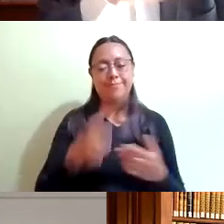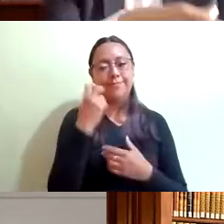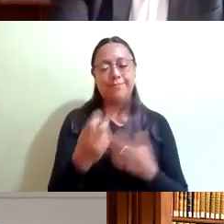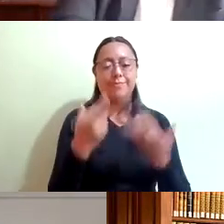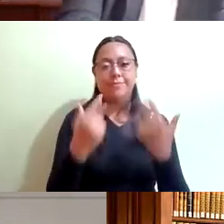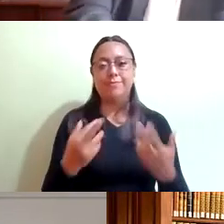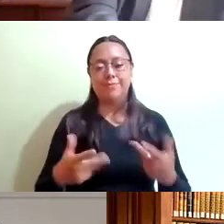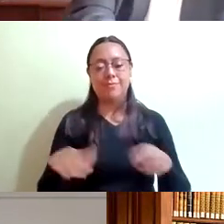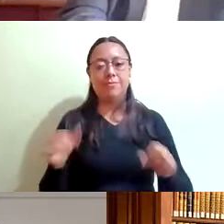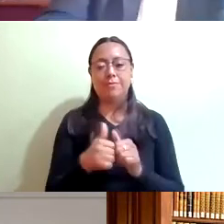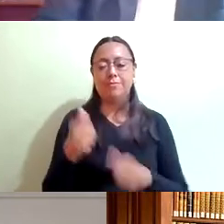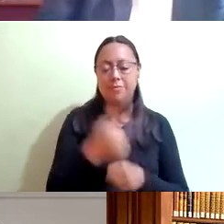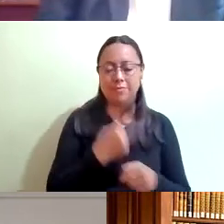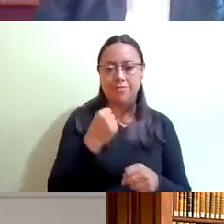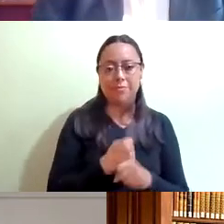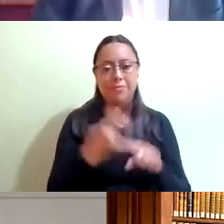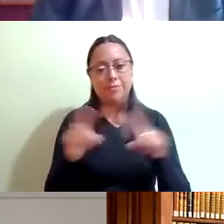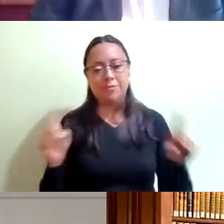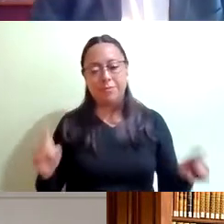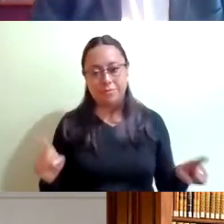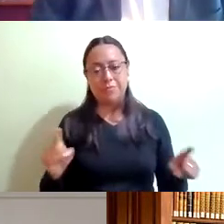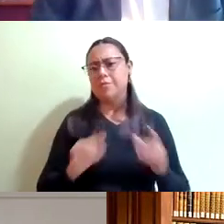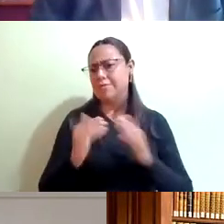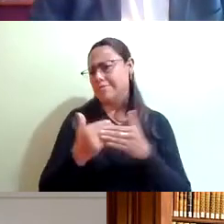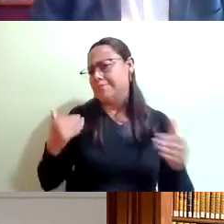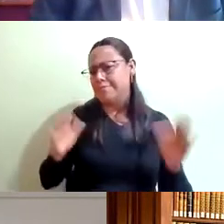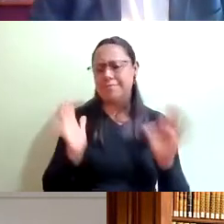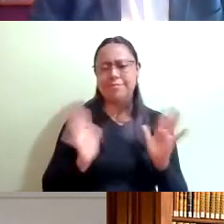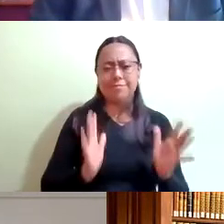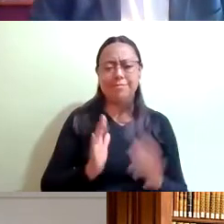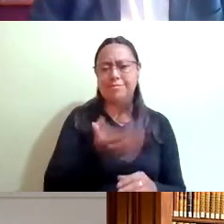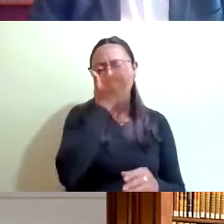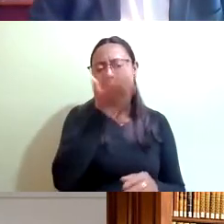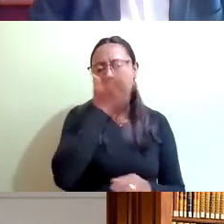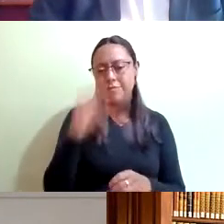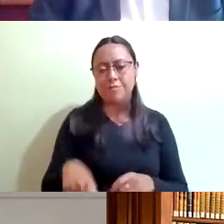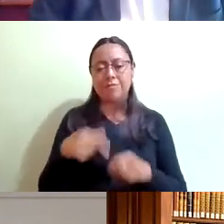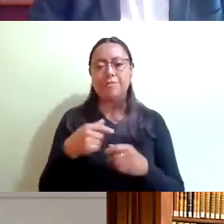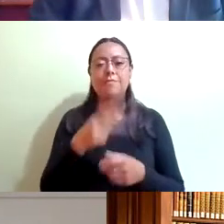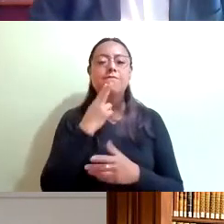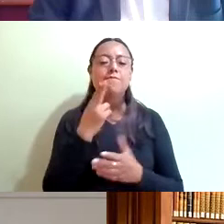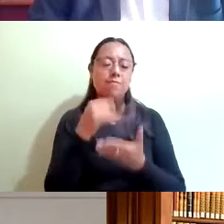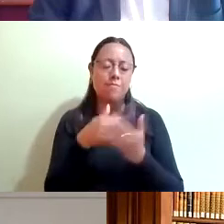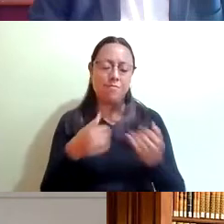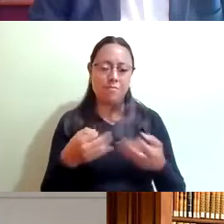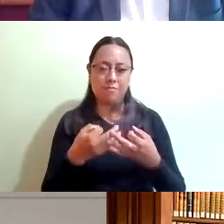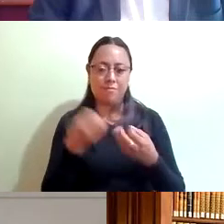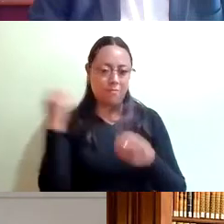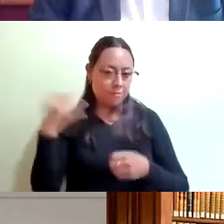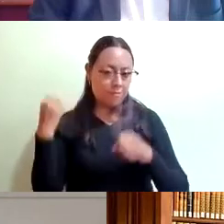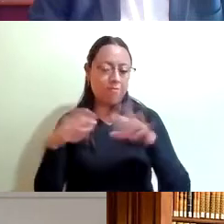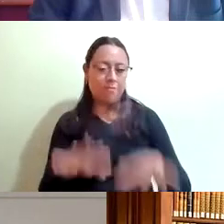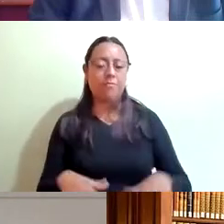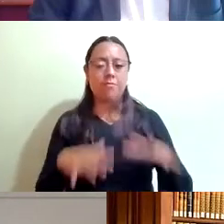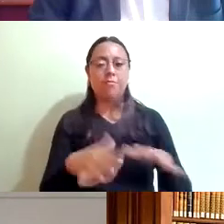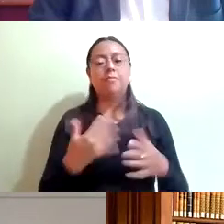son distintas a las utilizadas en el Pleno. Tan es así que hay unas reglas para el ejercicio de